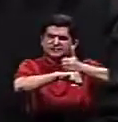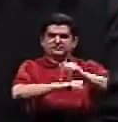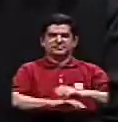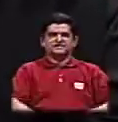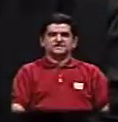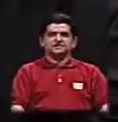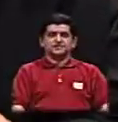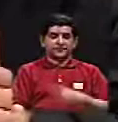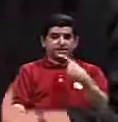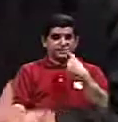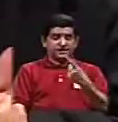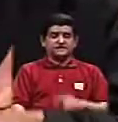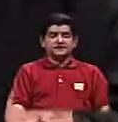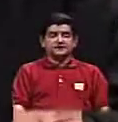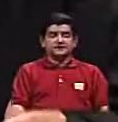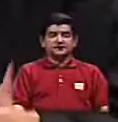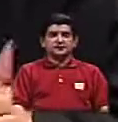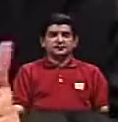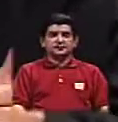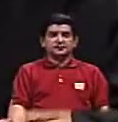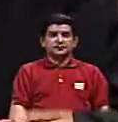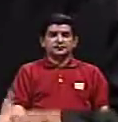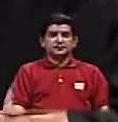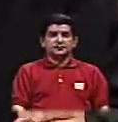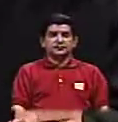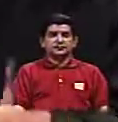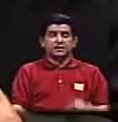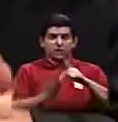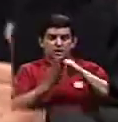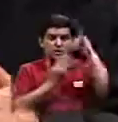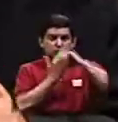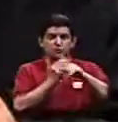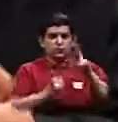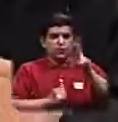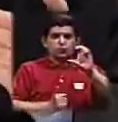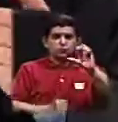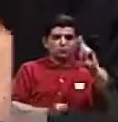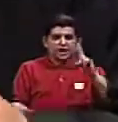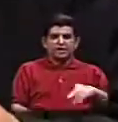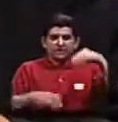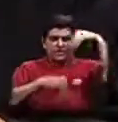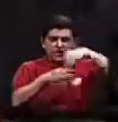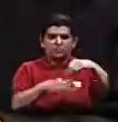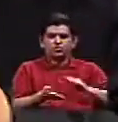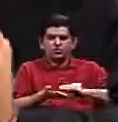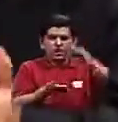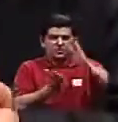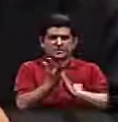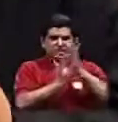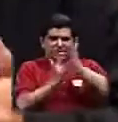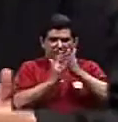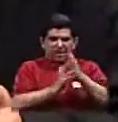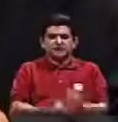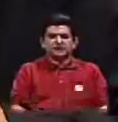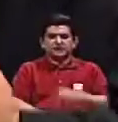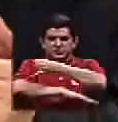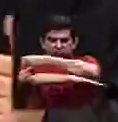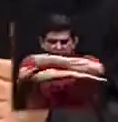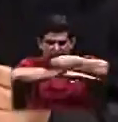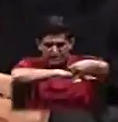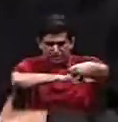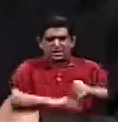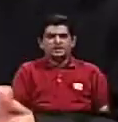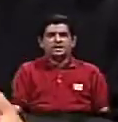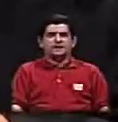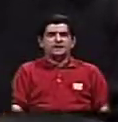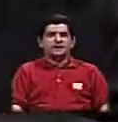siguiente, dice, los subproyectos de la Universidad de Costa Rica incluyen incrementar acceso y cobertura en ingeniería